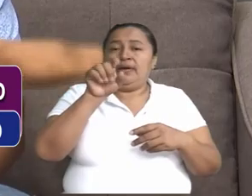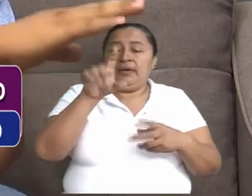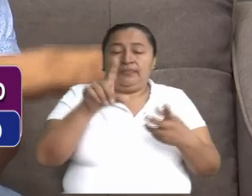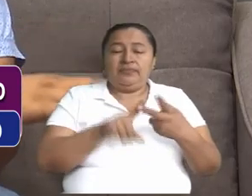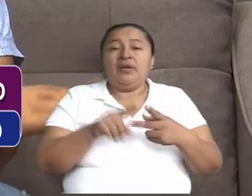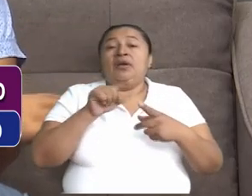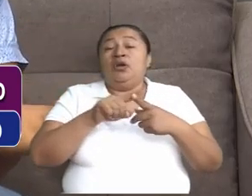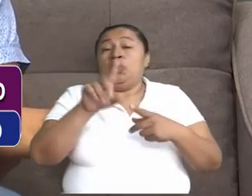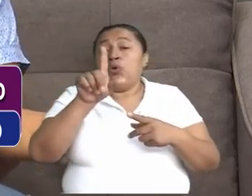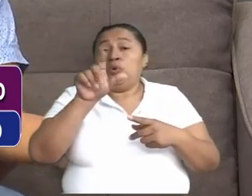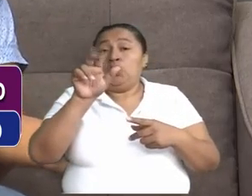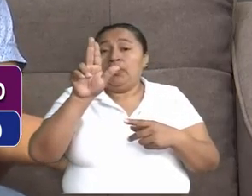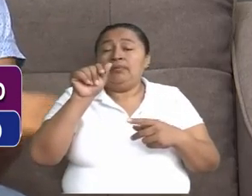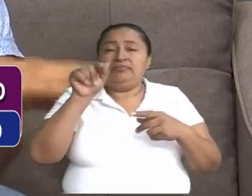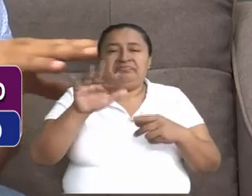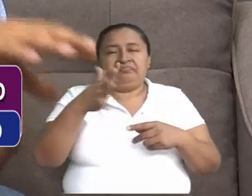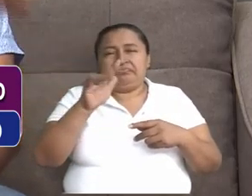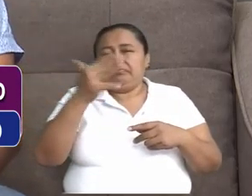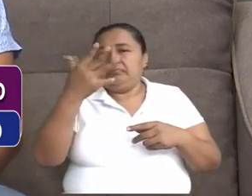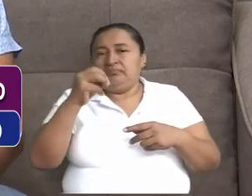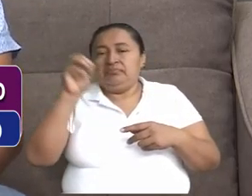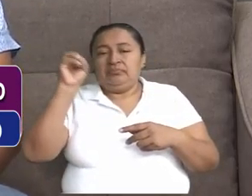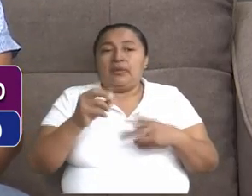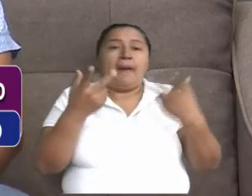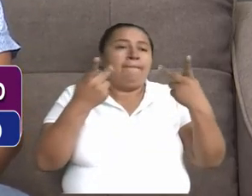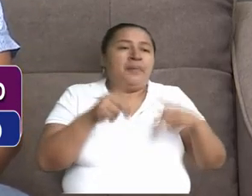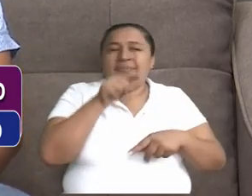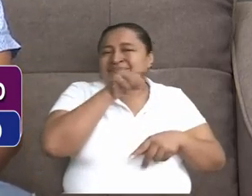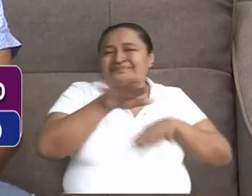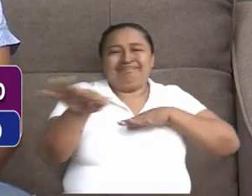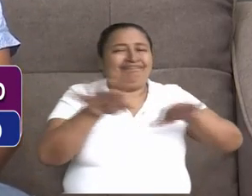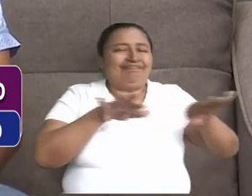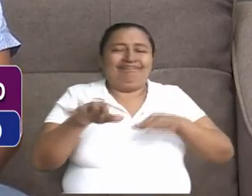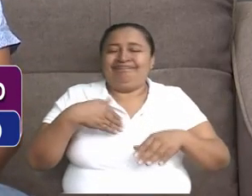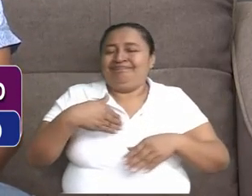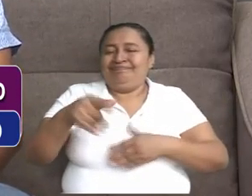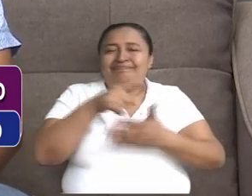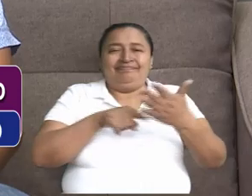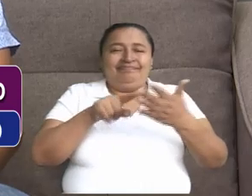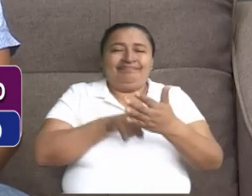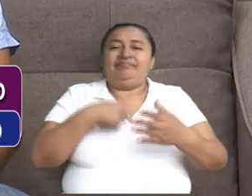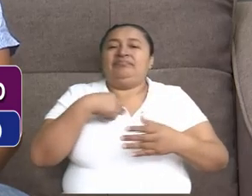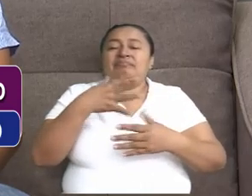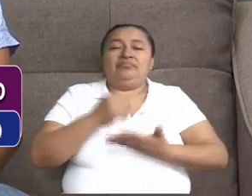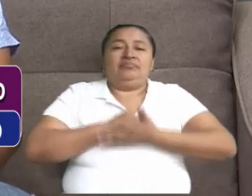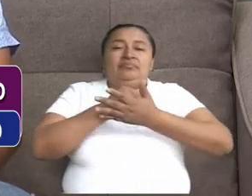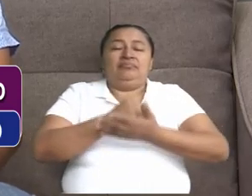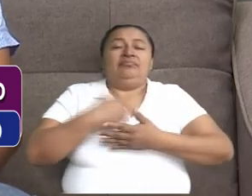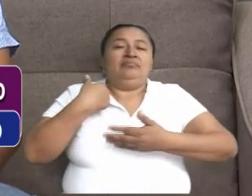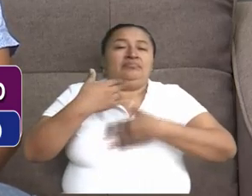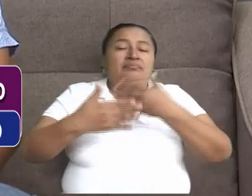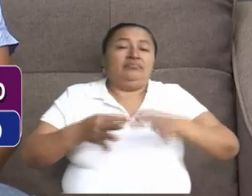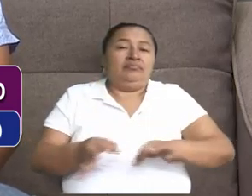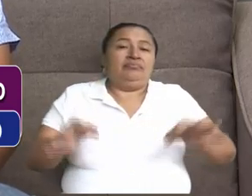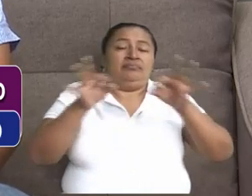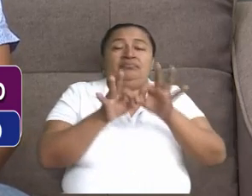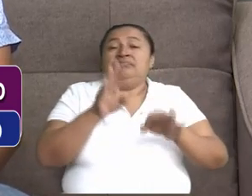decir, casi llegando al 90%, pero inhibidos para correr en las elecciones que precisamente derivaron en la victoria de Jair